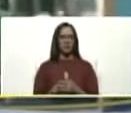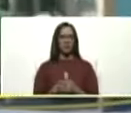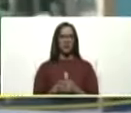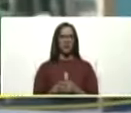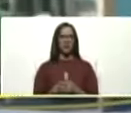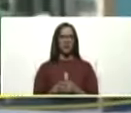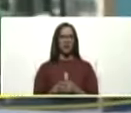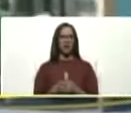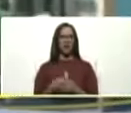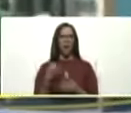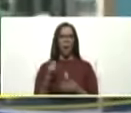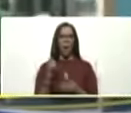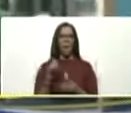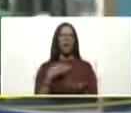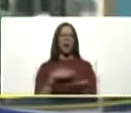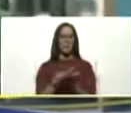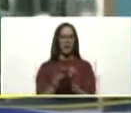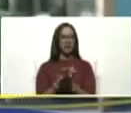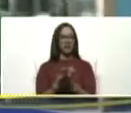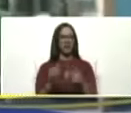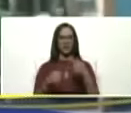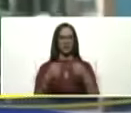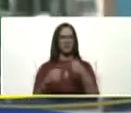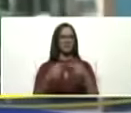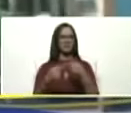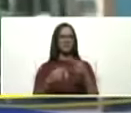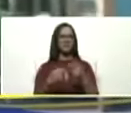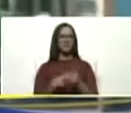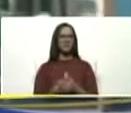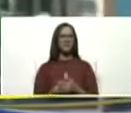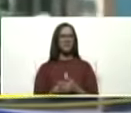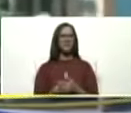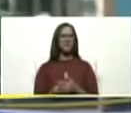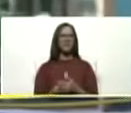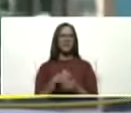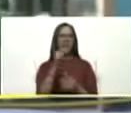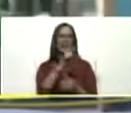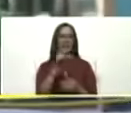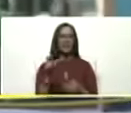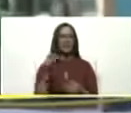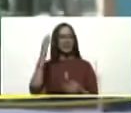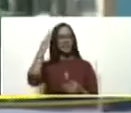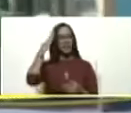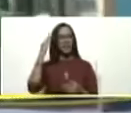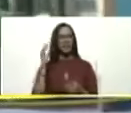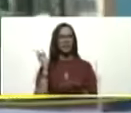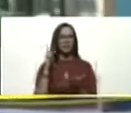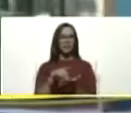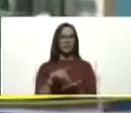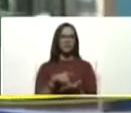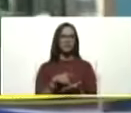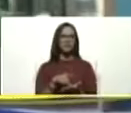como me viene ocurriendo normalmente, la gente se enteró que yo venía.